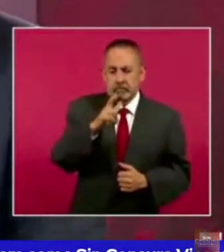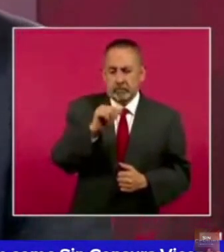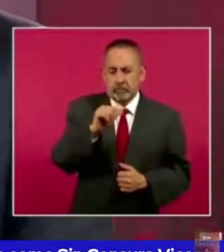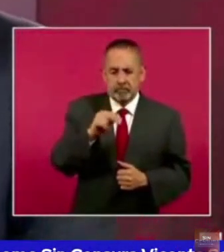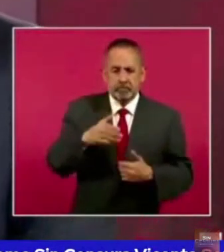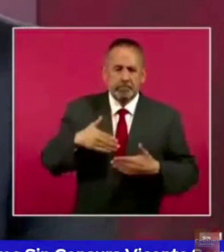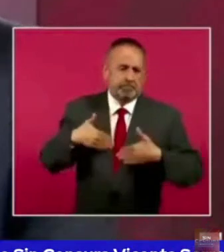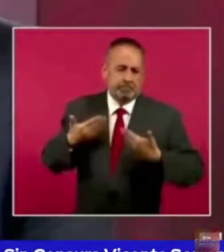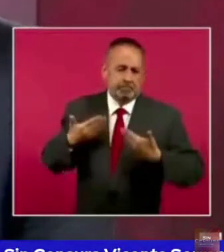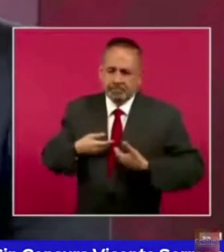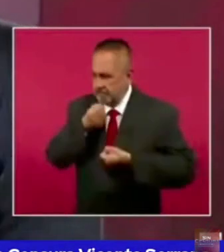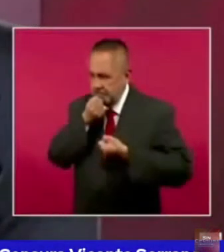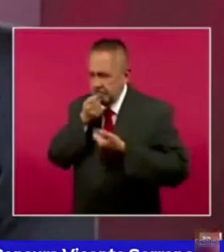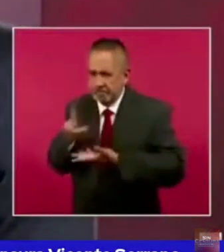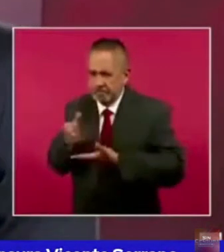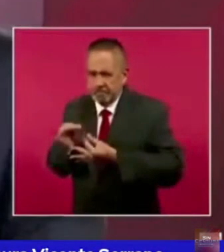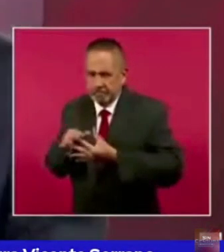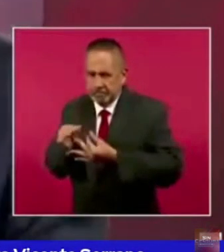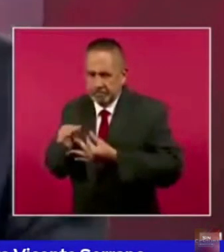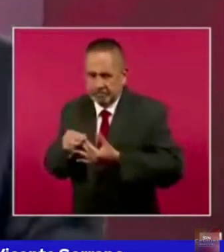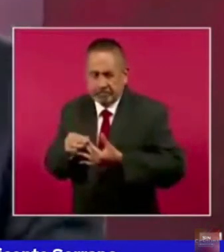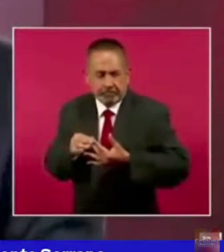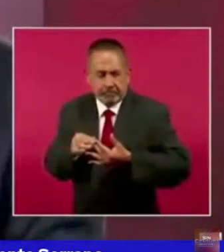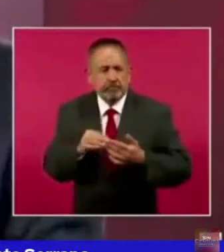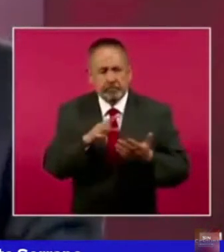Luna, sino por el servicio